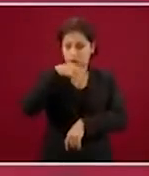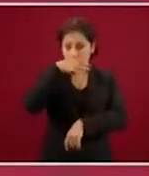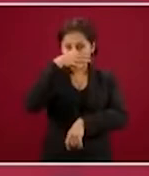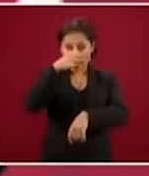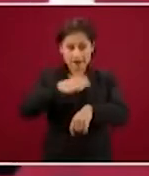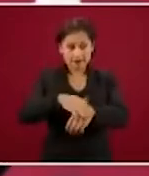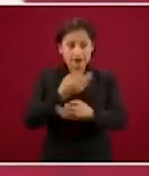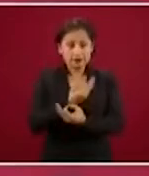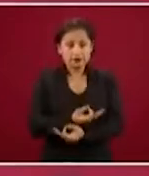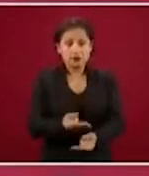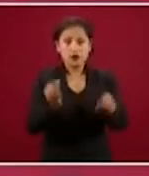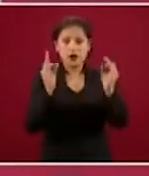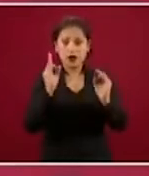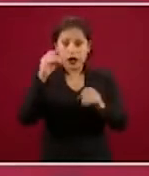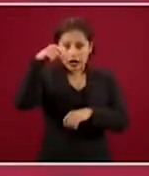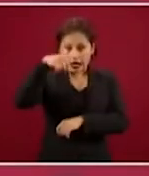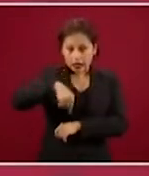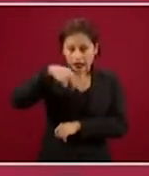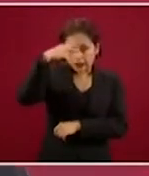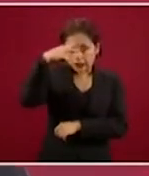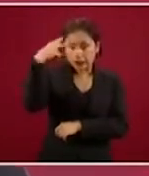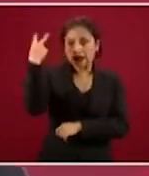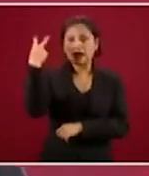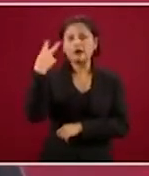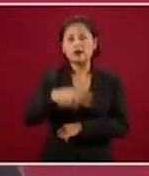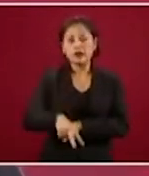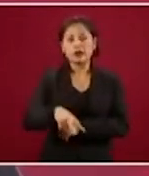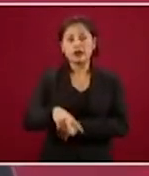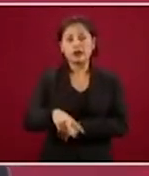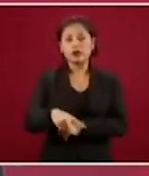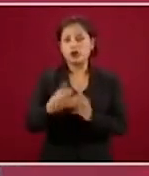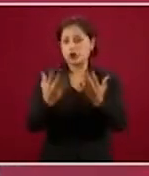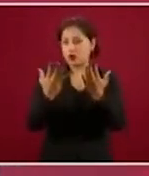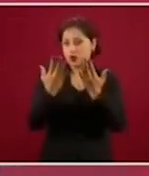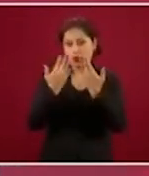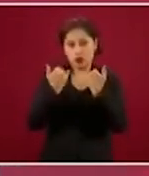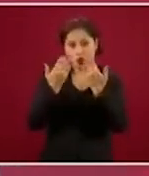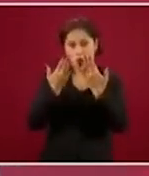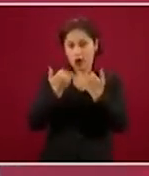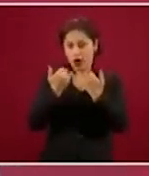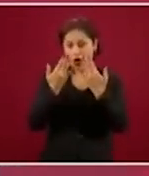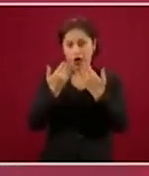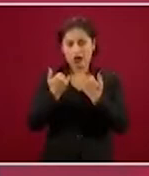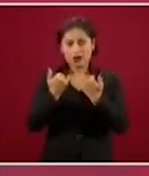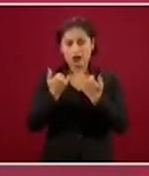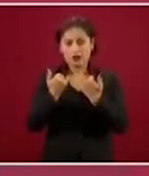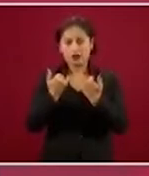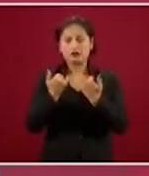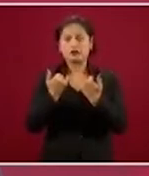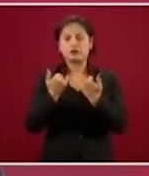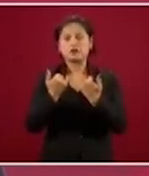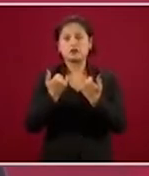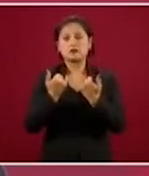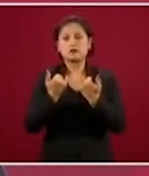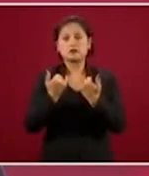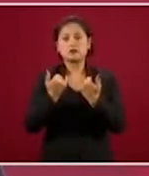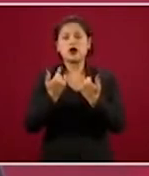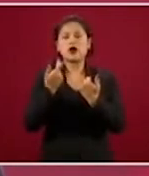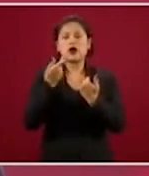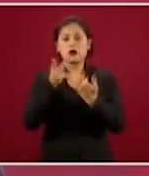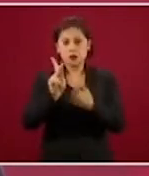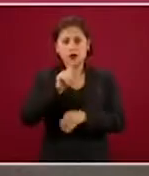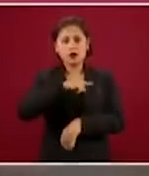ningún caso hasta ahora, que le estamos dando seguimiento a este